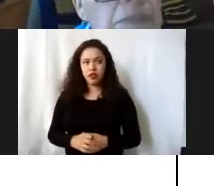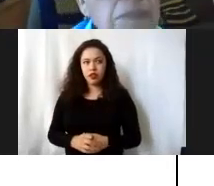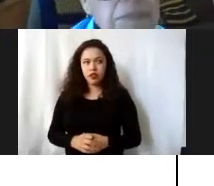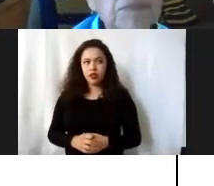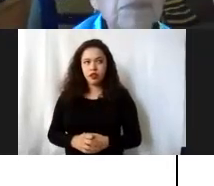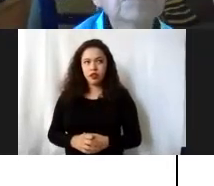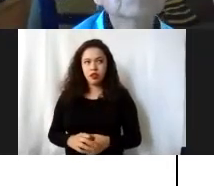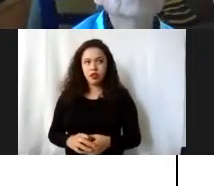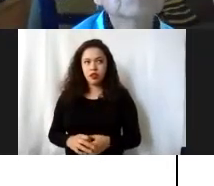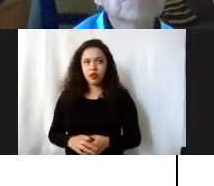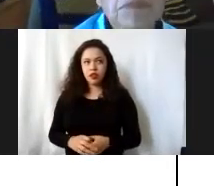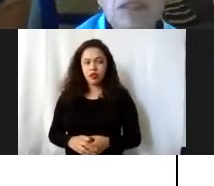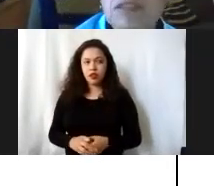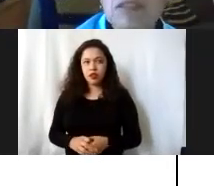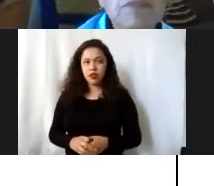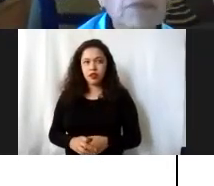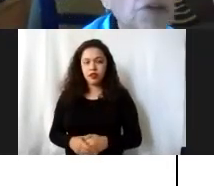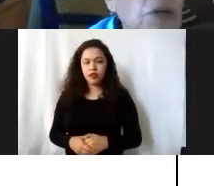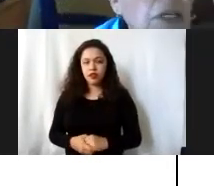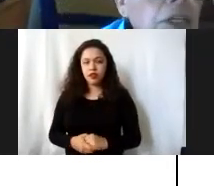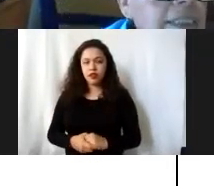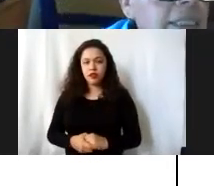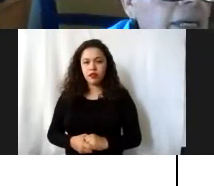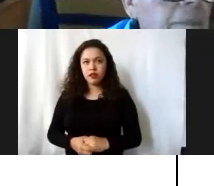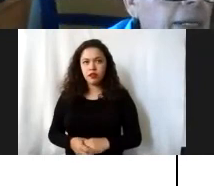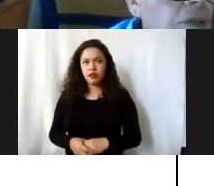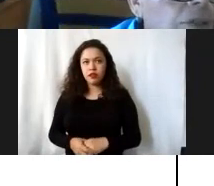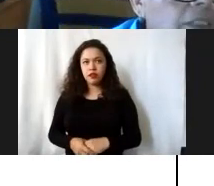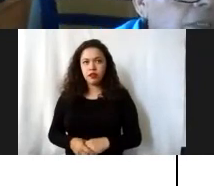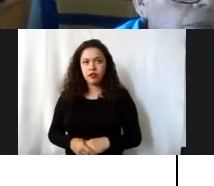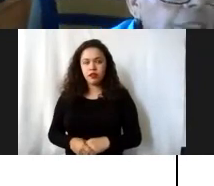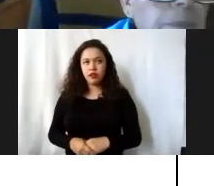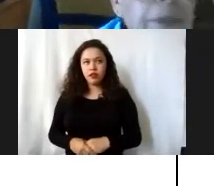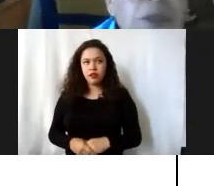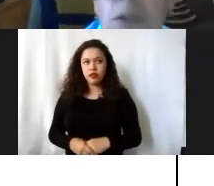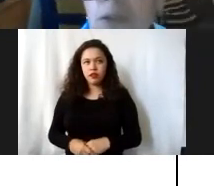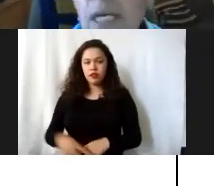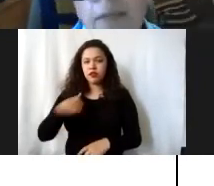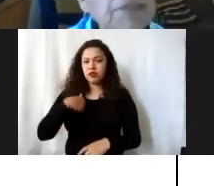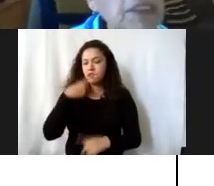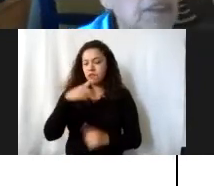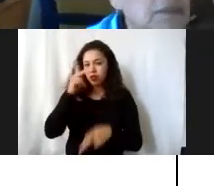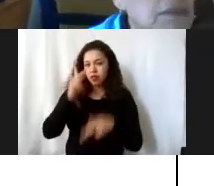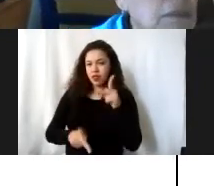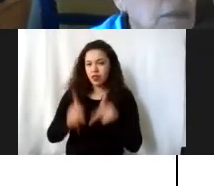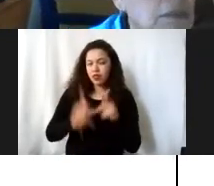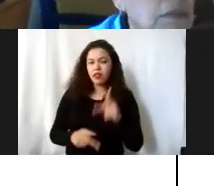para mí. Yo no les dije para no interrumpir, pero yo nunca me